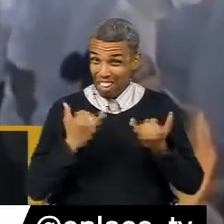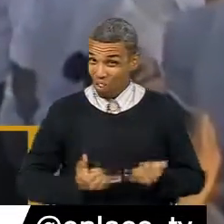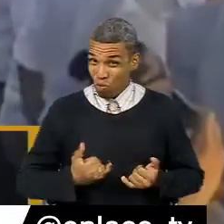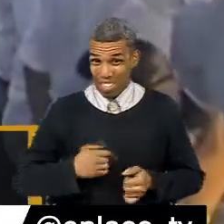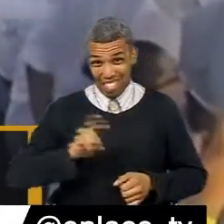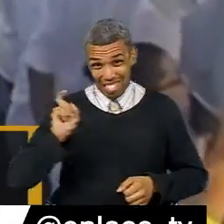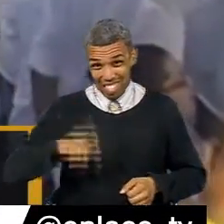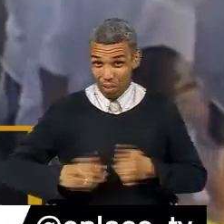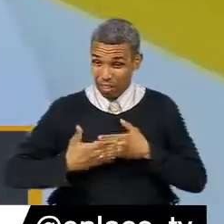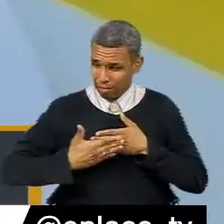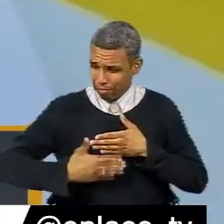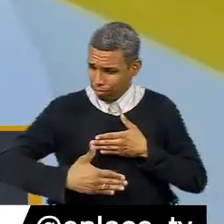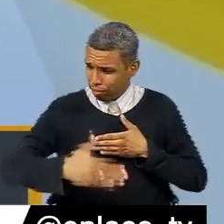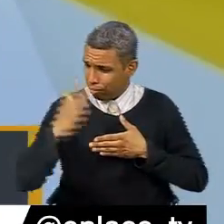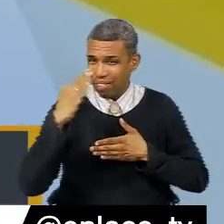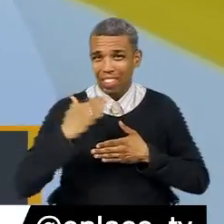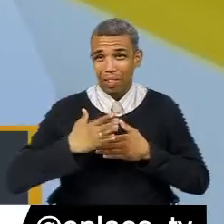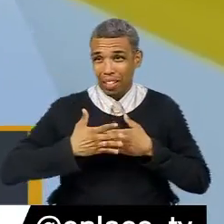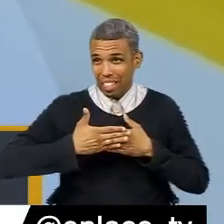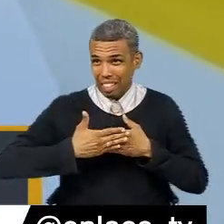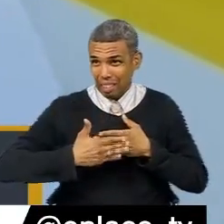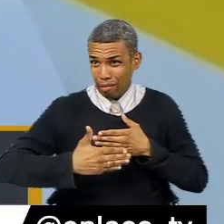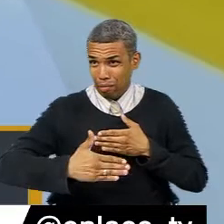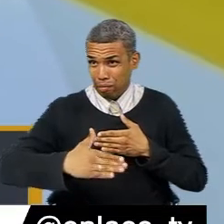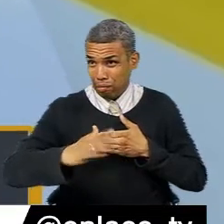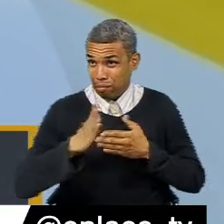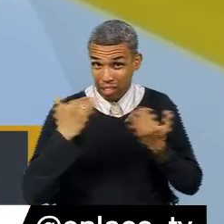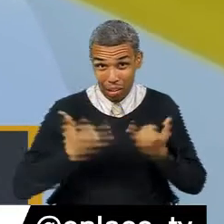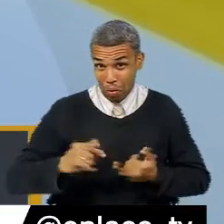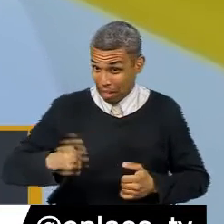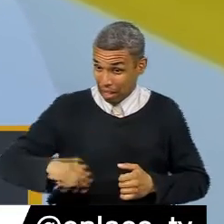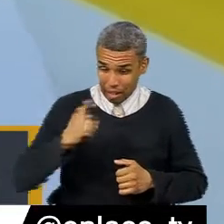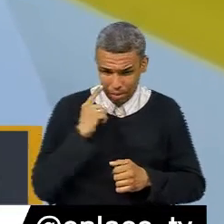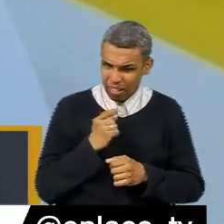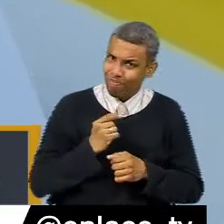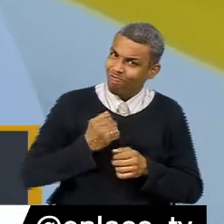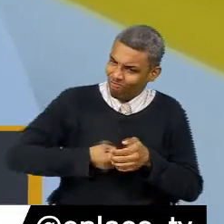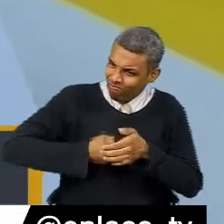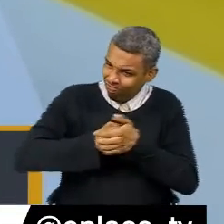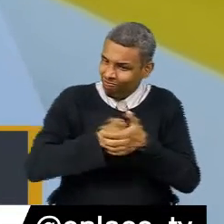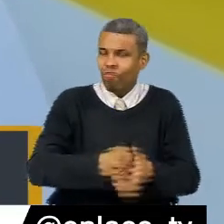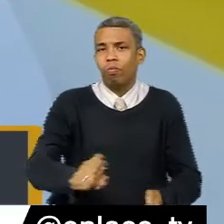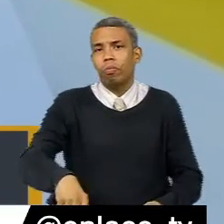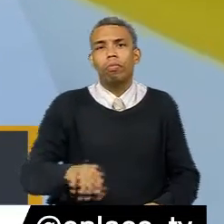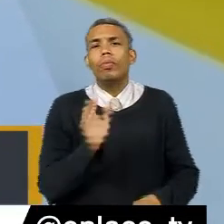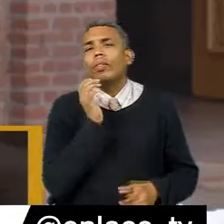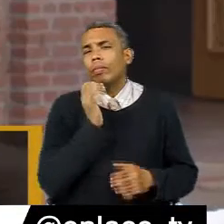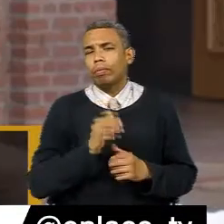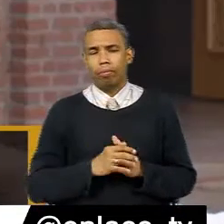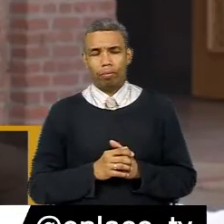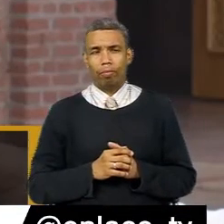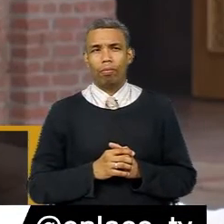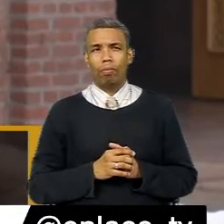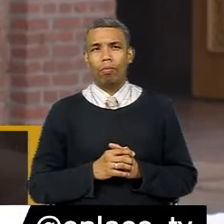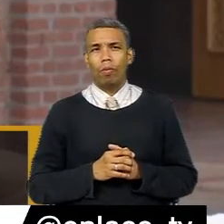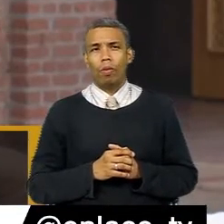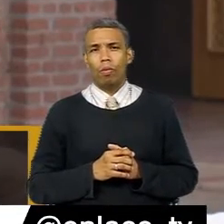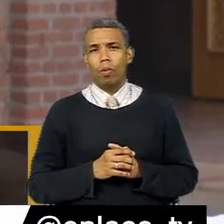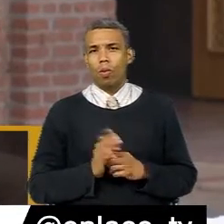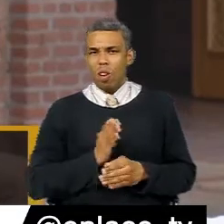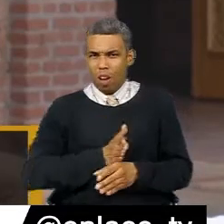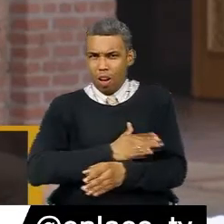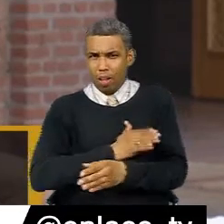los posconflictos generalmente están asociados a que si hay cumplimiento de los plenos de los acuerdos,